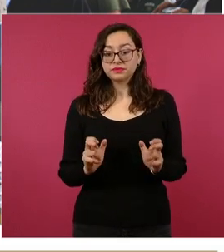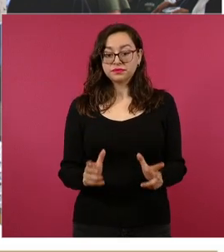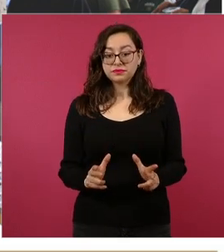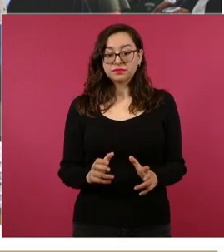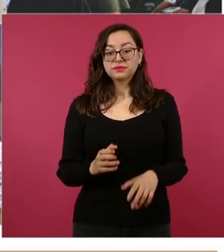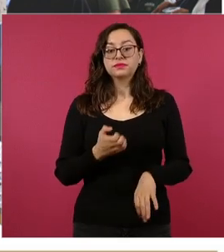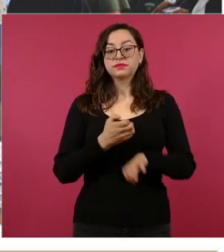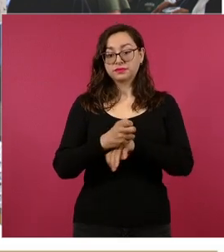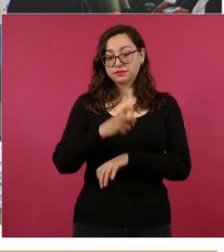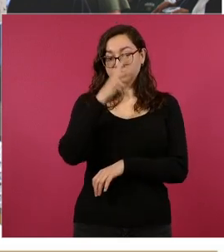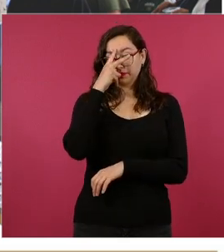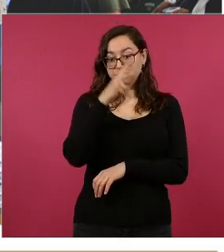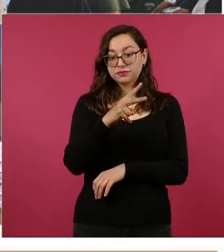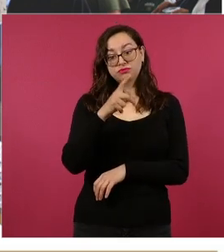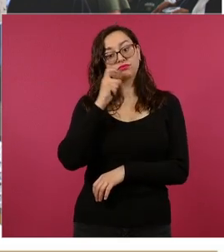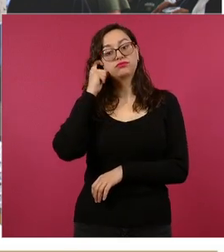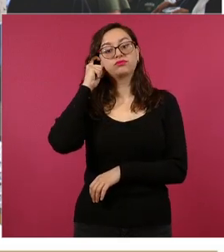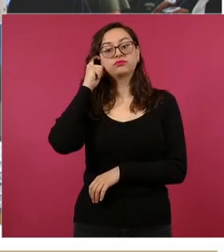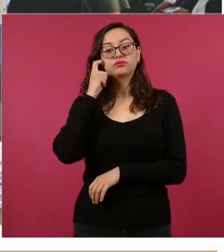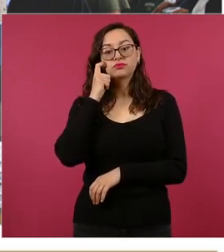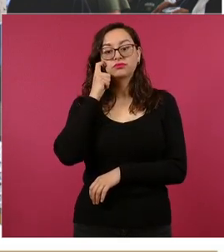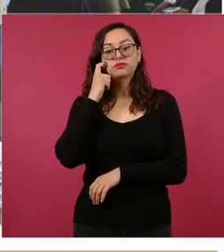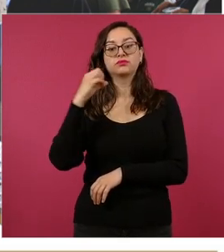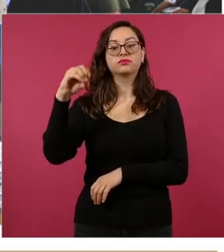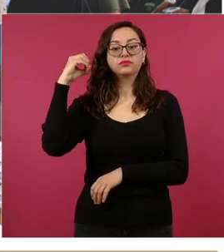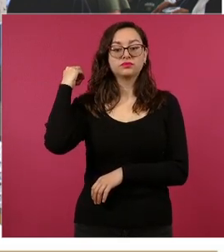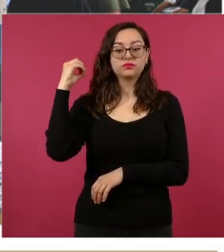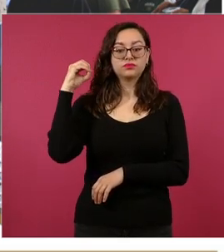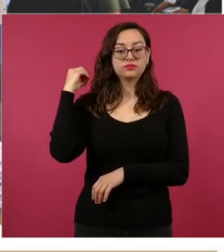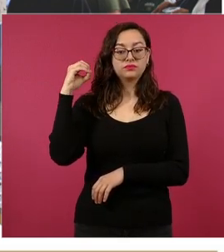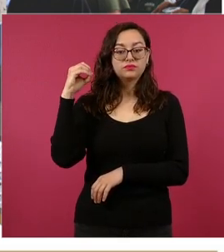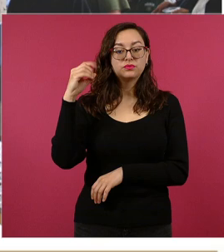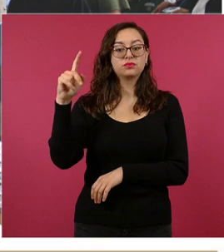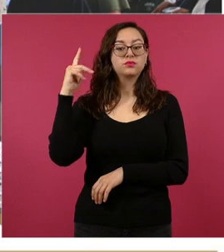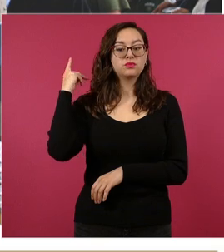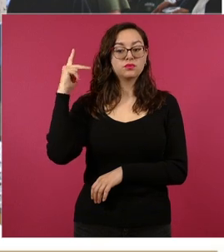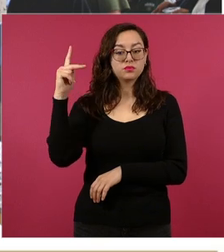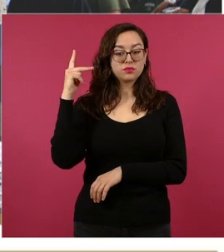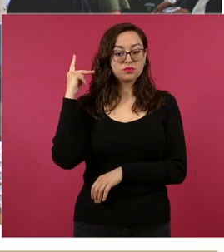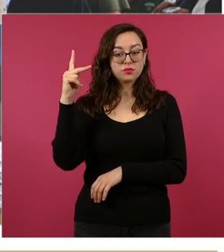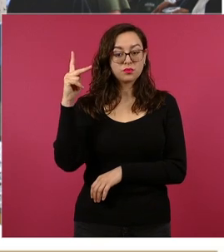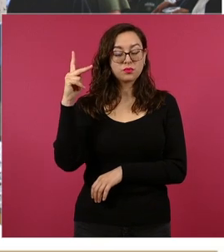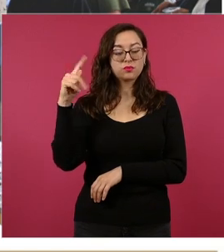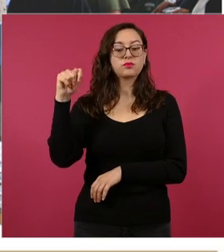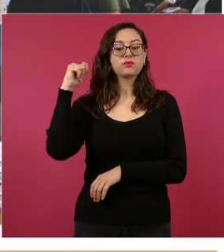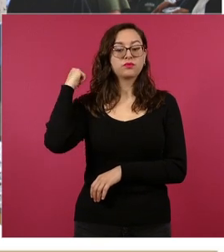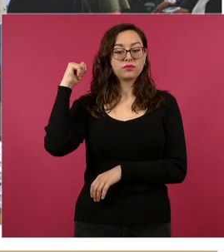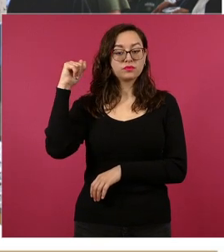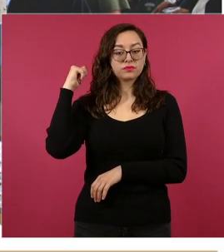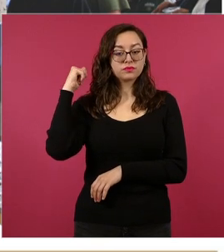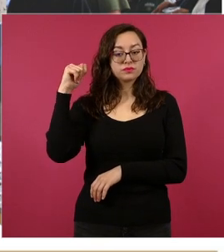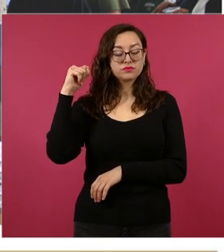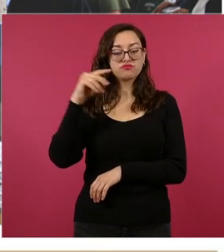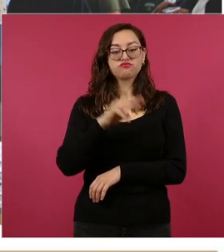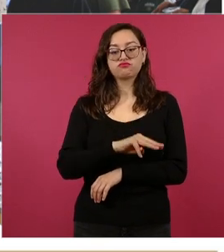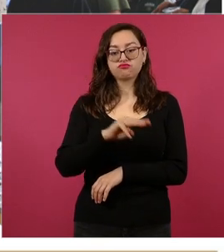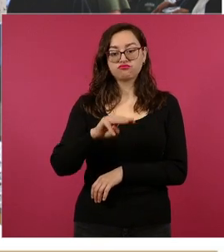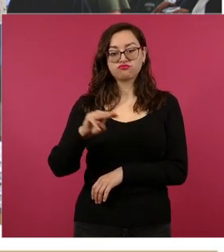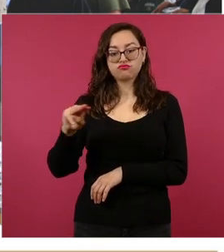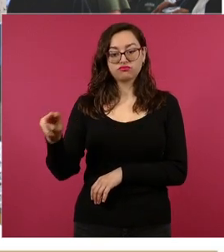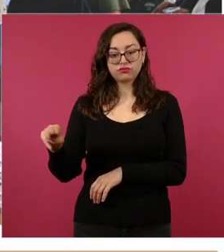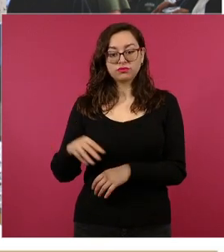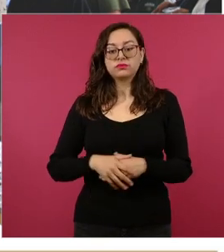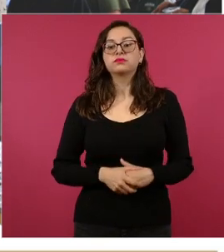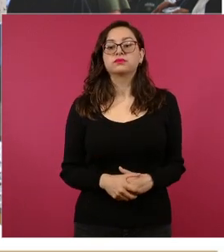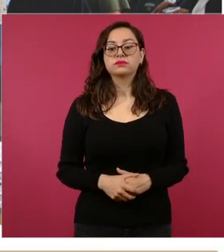de México, Guerrero, Oaxaca, Puebla, Tabasco y Michoacán. Acá